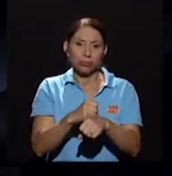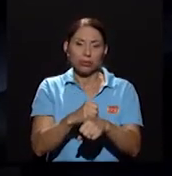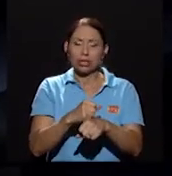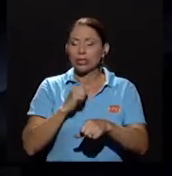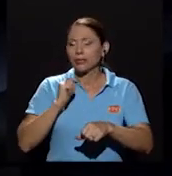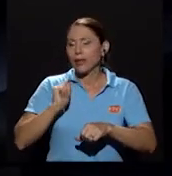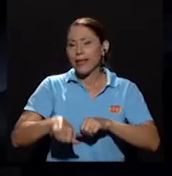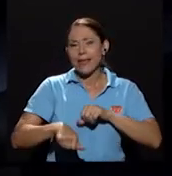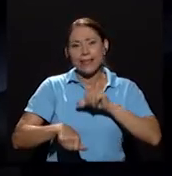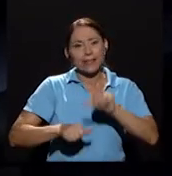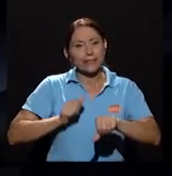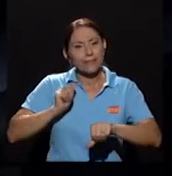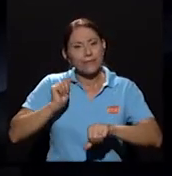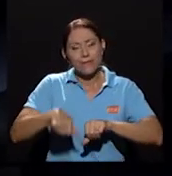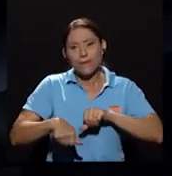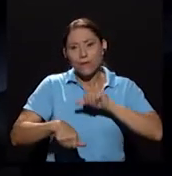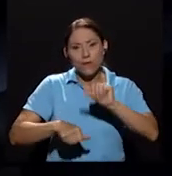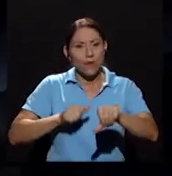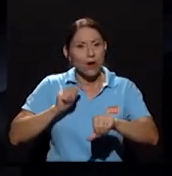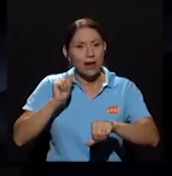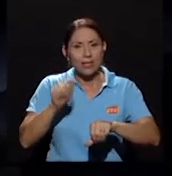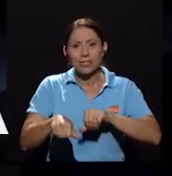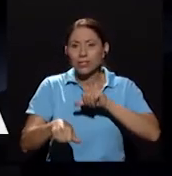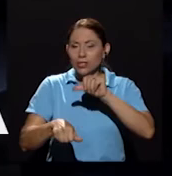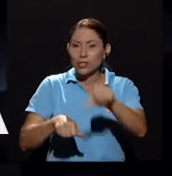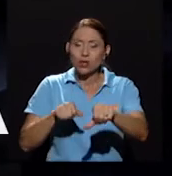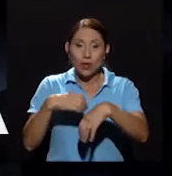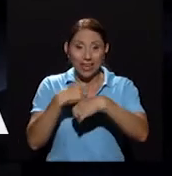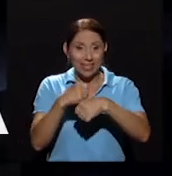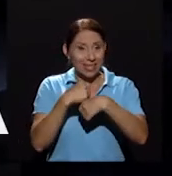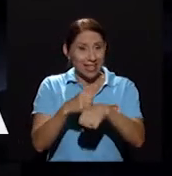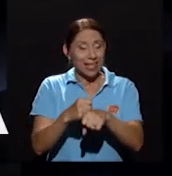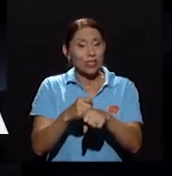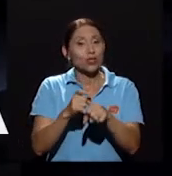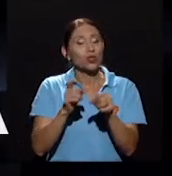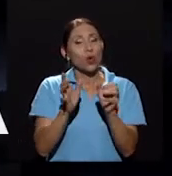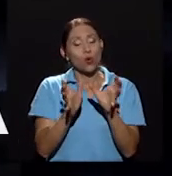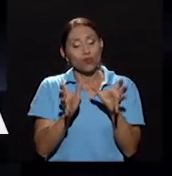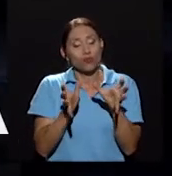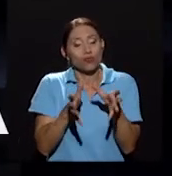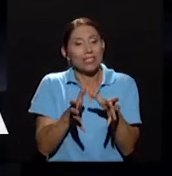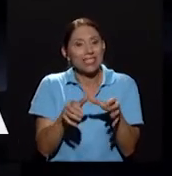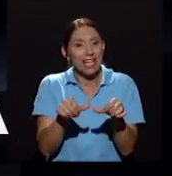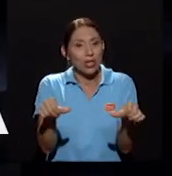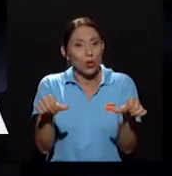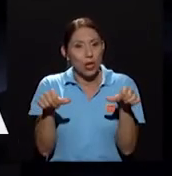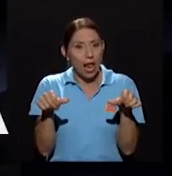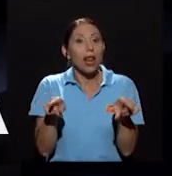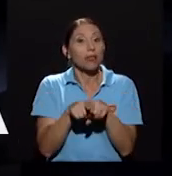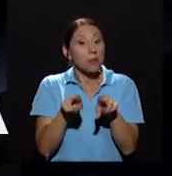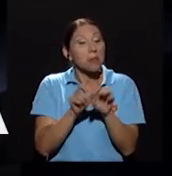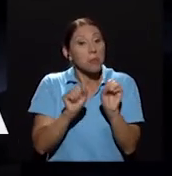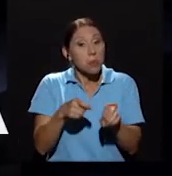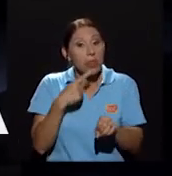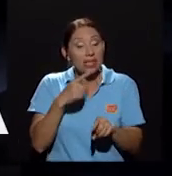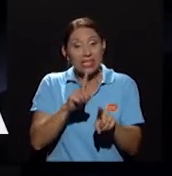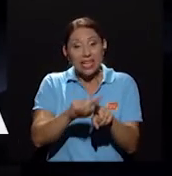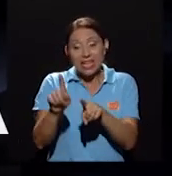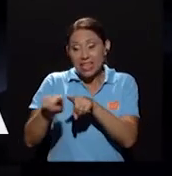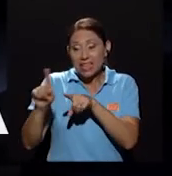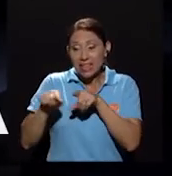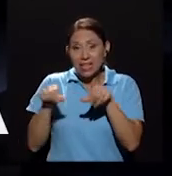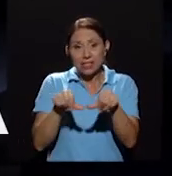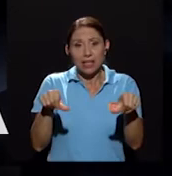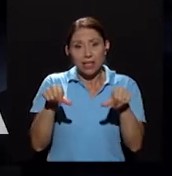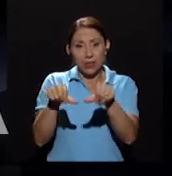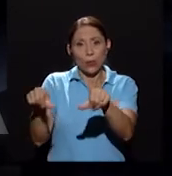totalmente sectorial y me atrevería de ser inclusive intersectorial porque hay este